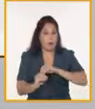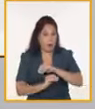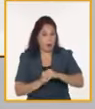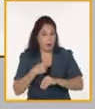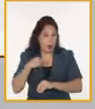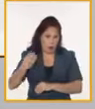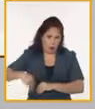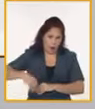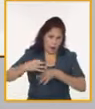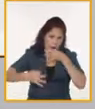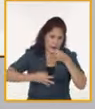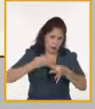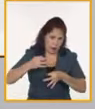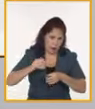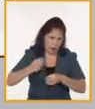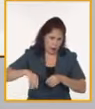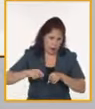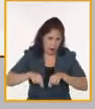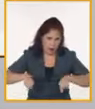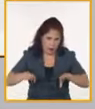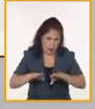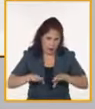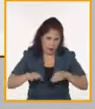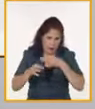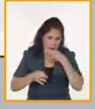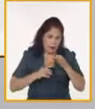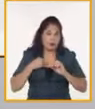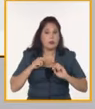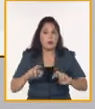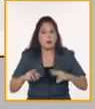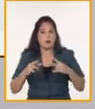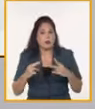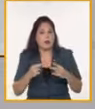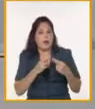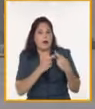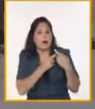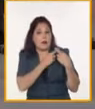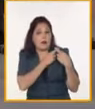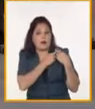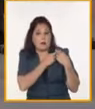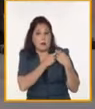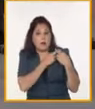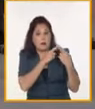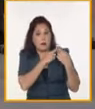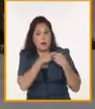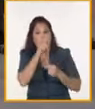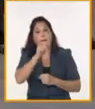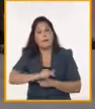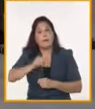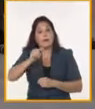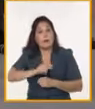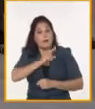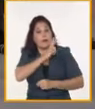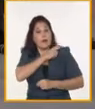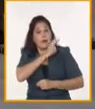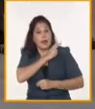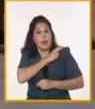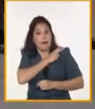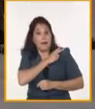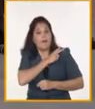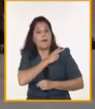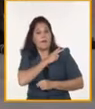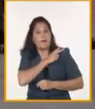El marco que nos propicia la la mesa reiterar la responsabilidad que adquieren las personas de toda la información que